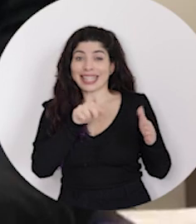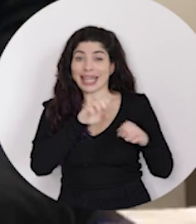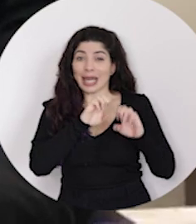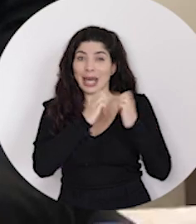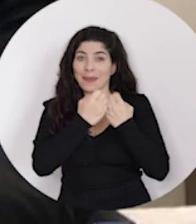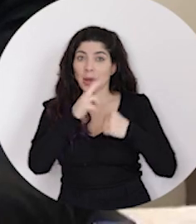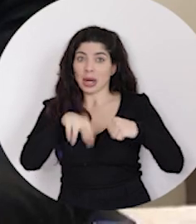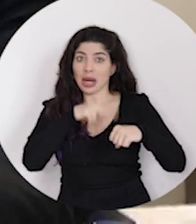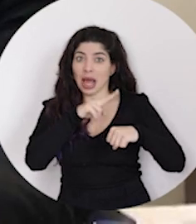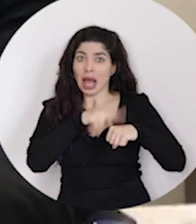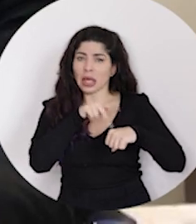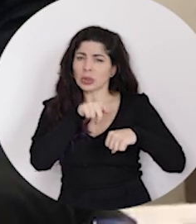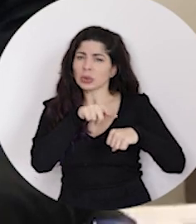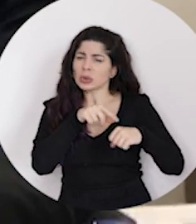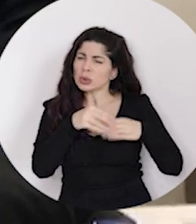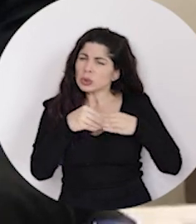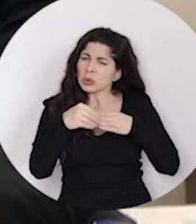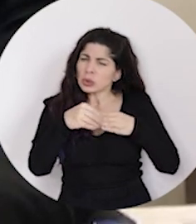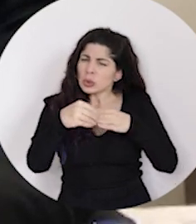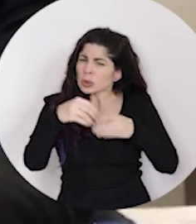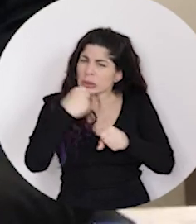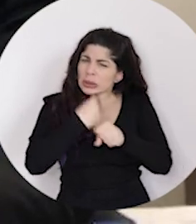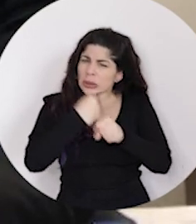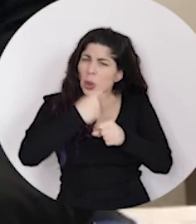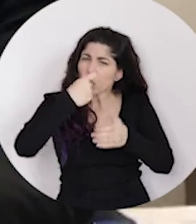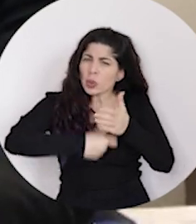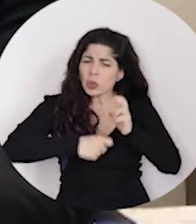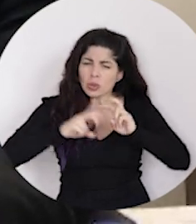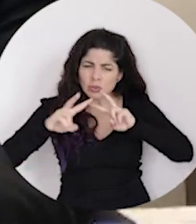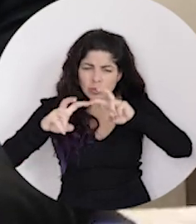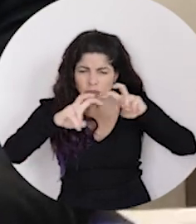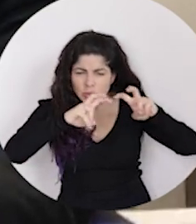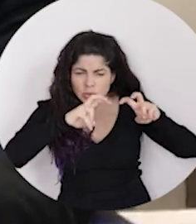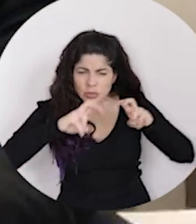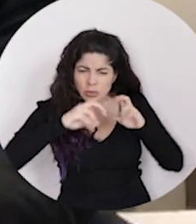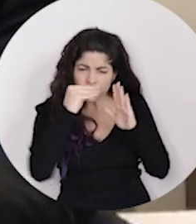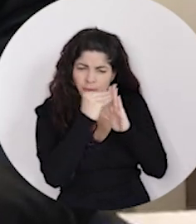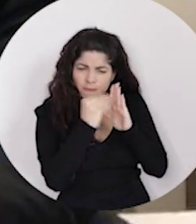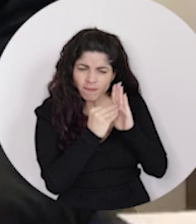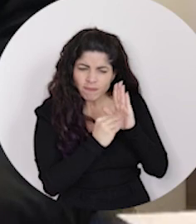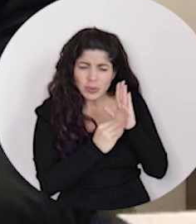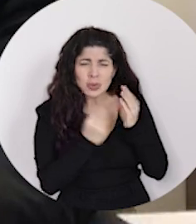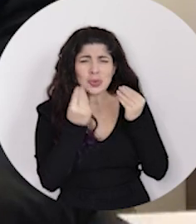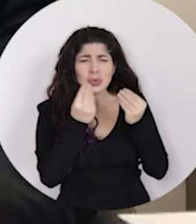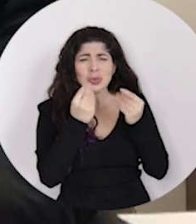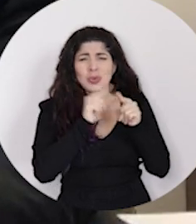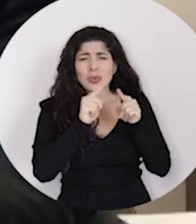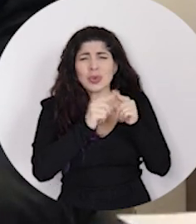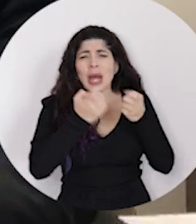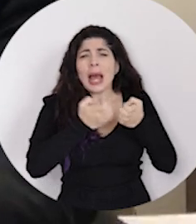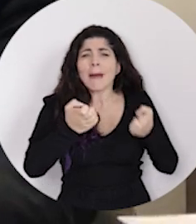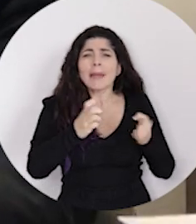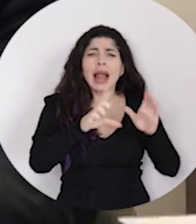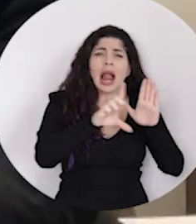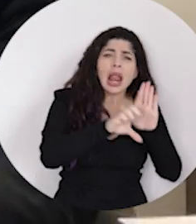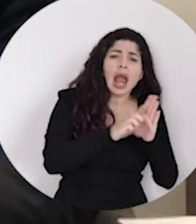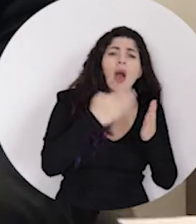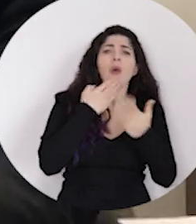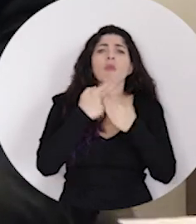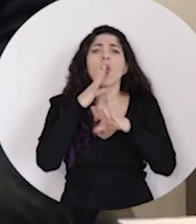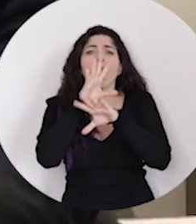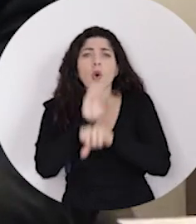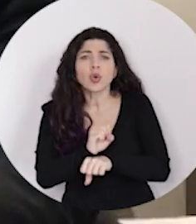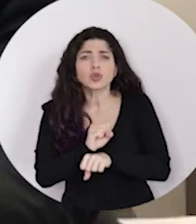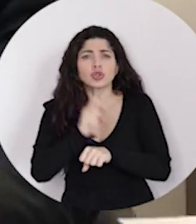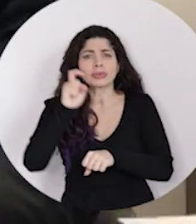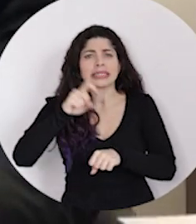2016, el equipo nacional condujo el exhaustivo trabajo de analizar y fijar posición sobre los cientos de instrumentos legales y de